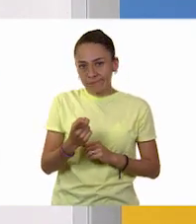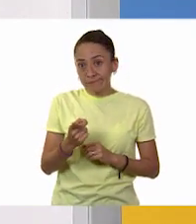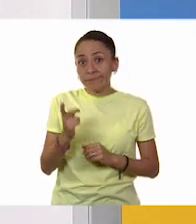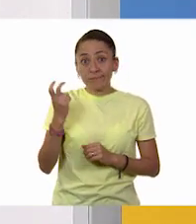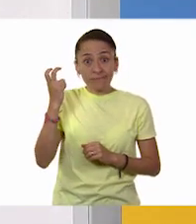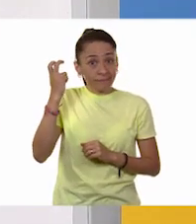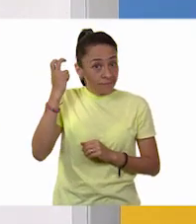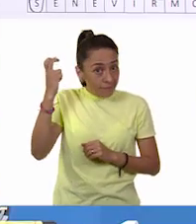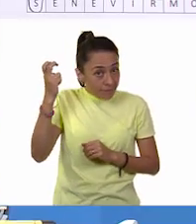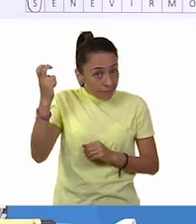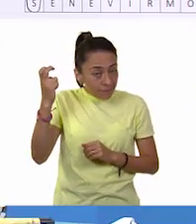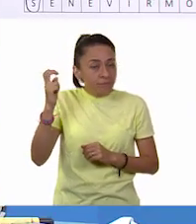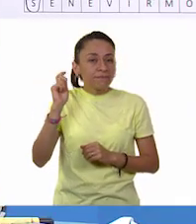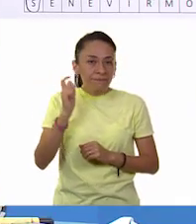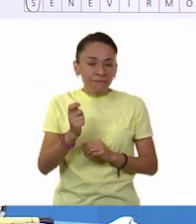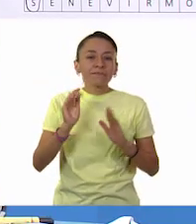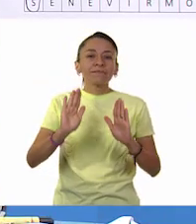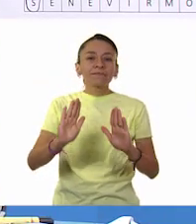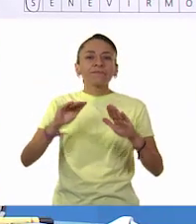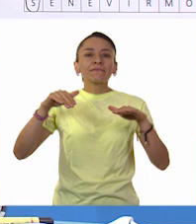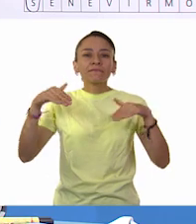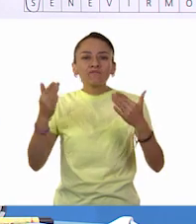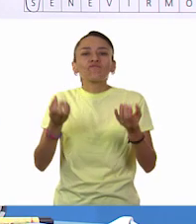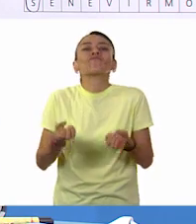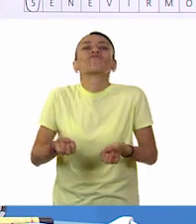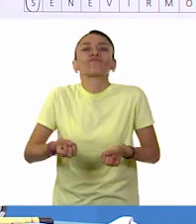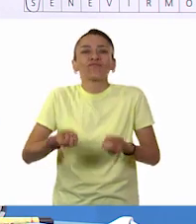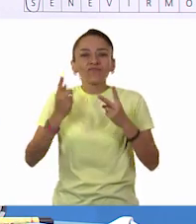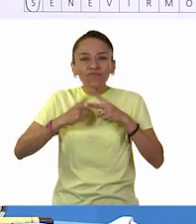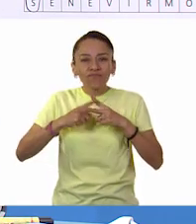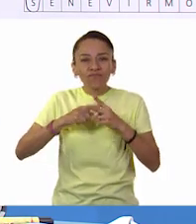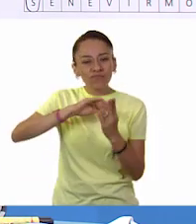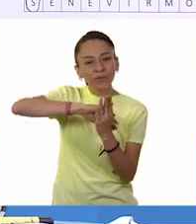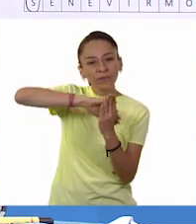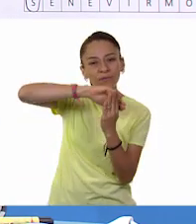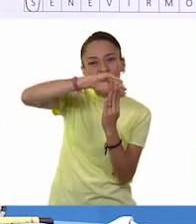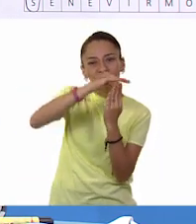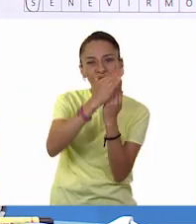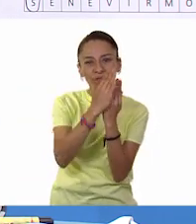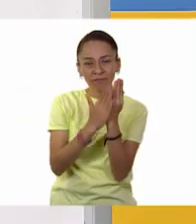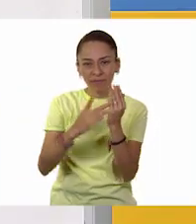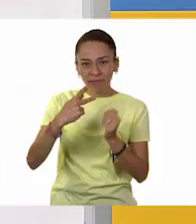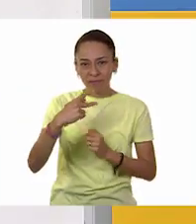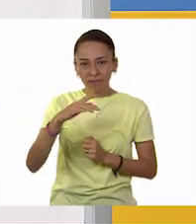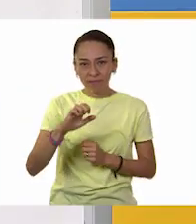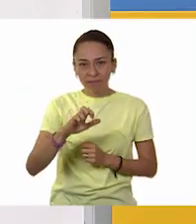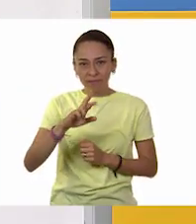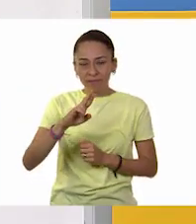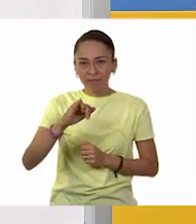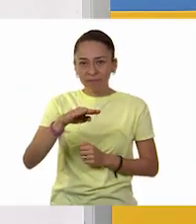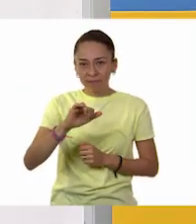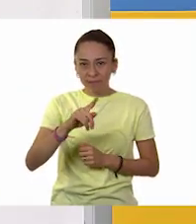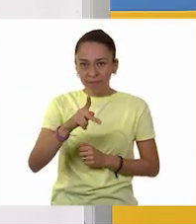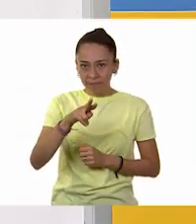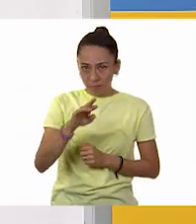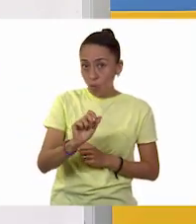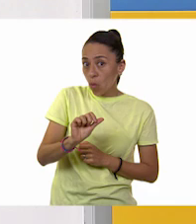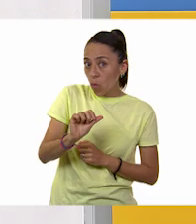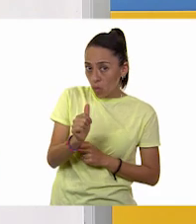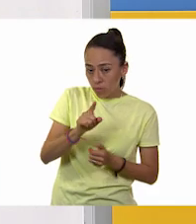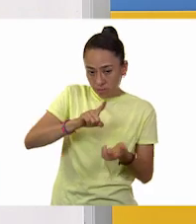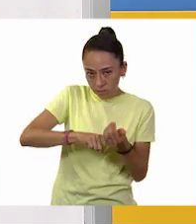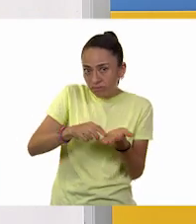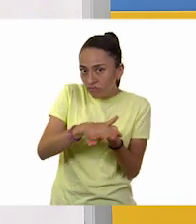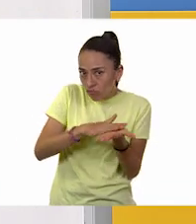área de las figuras que acabamos de hacer con las dos partes del rombo. Calculemos primero